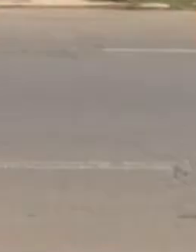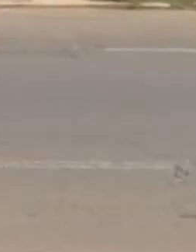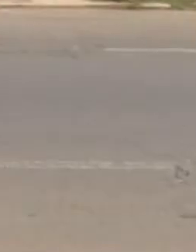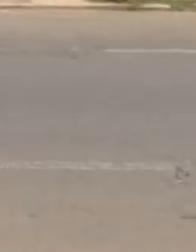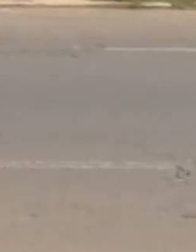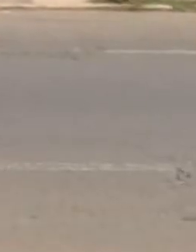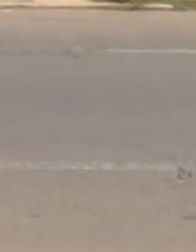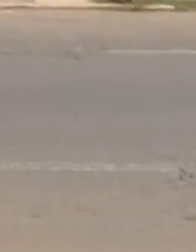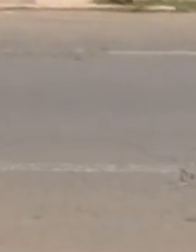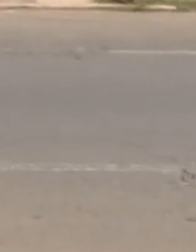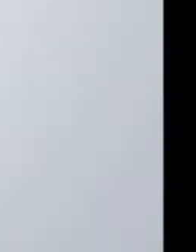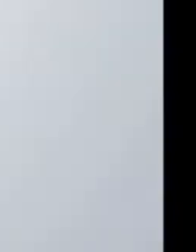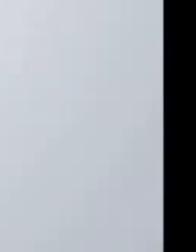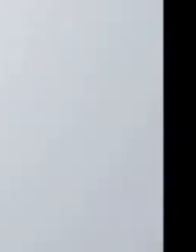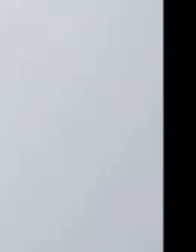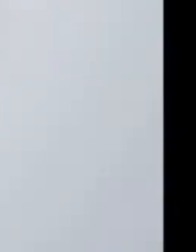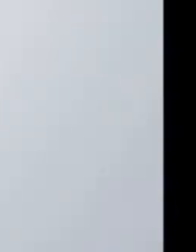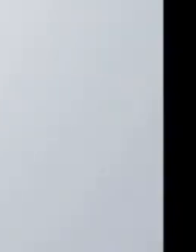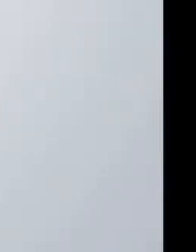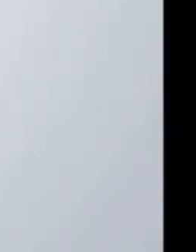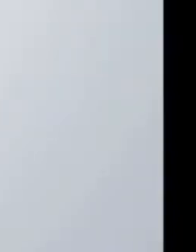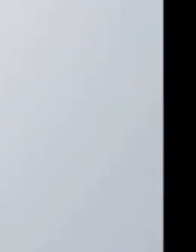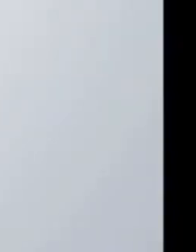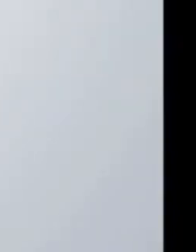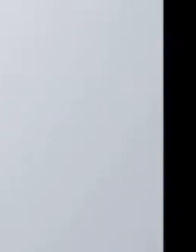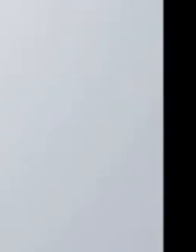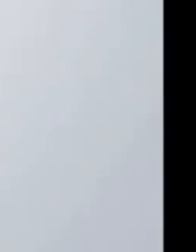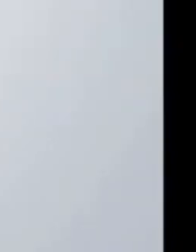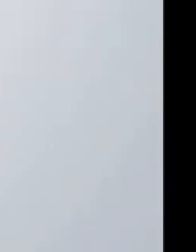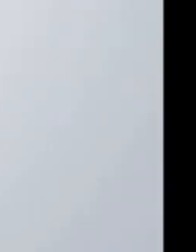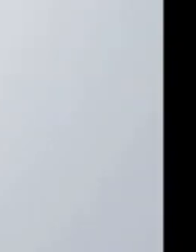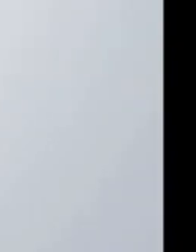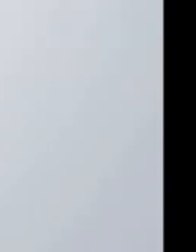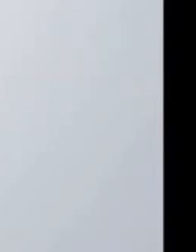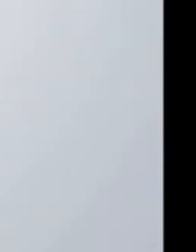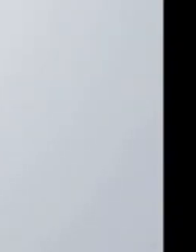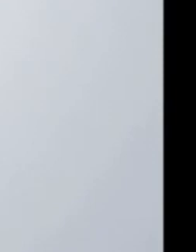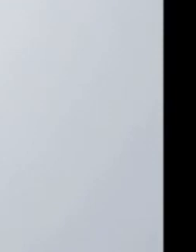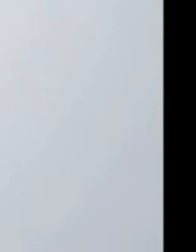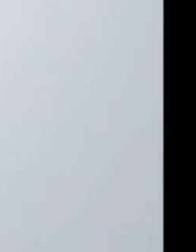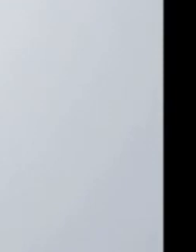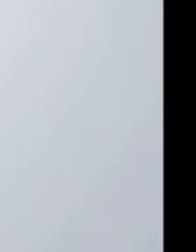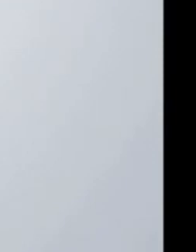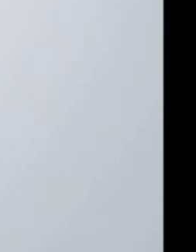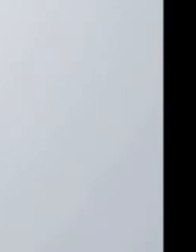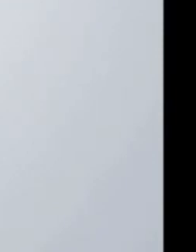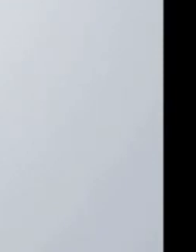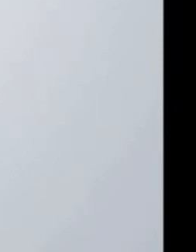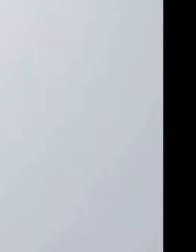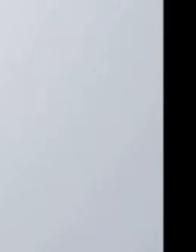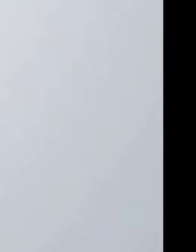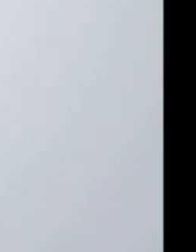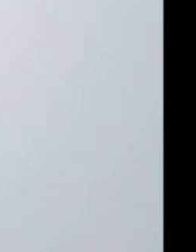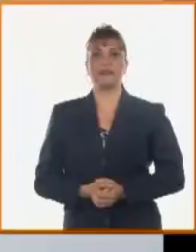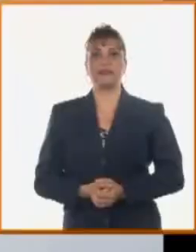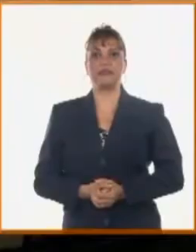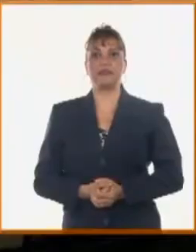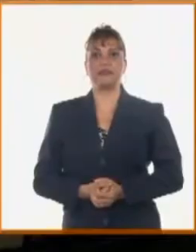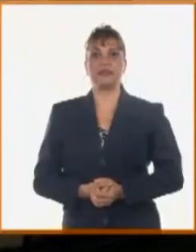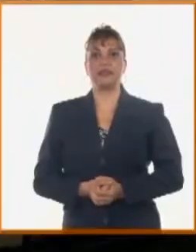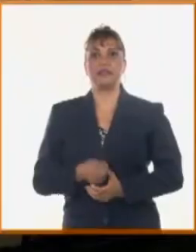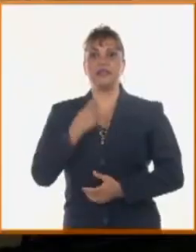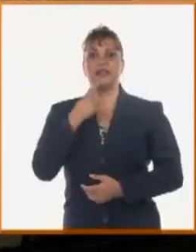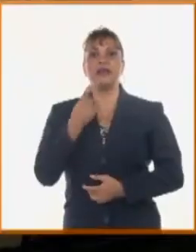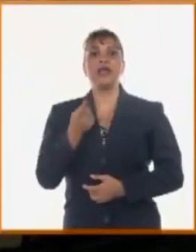sede en el Fedado Capitalino, IT Código es una MIPYME estatal asociada al Grupo de la Informática y las Comunicaciones. IT Código es